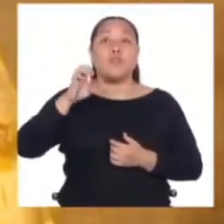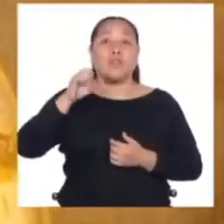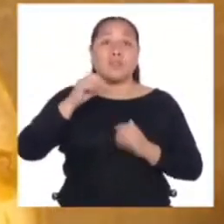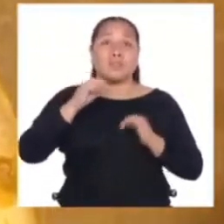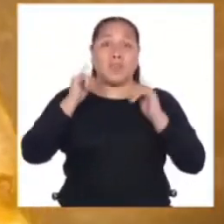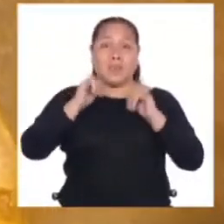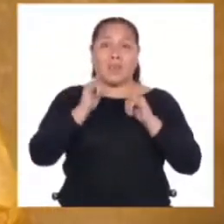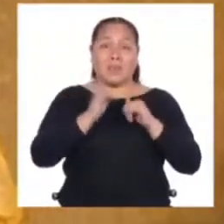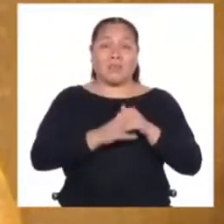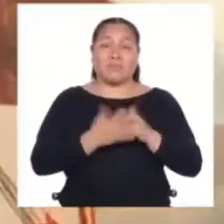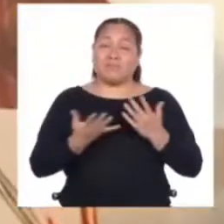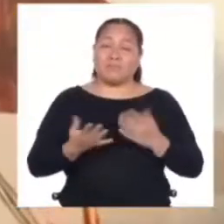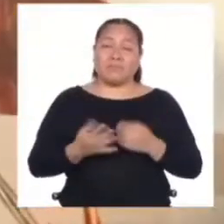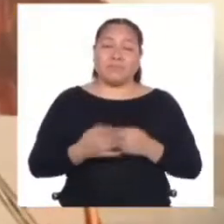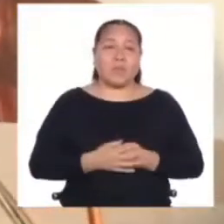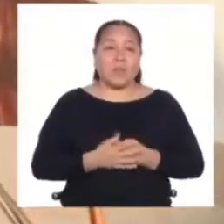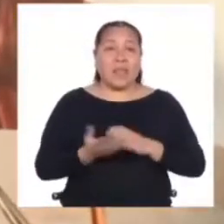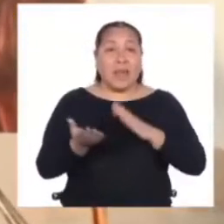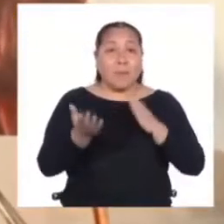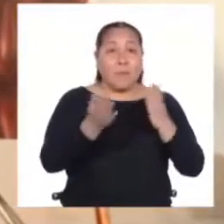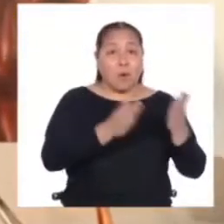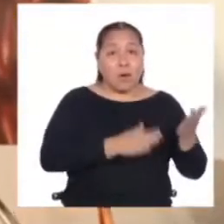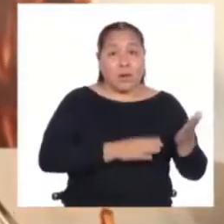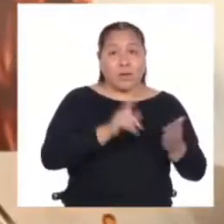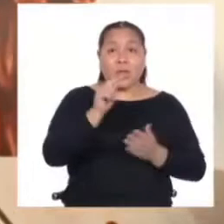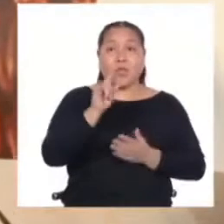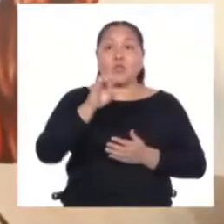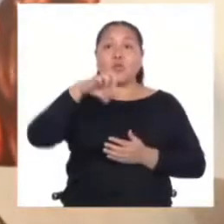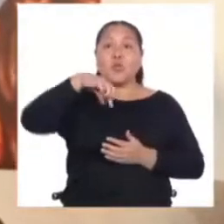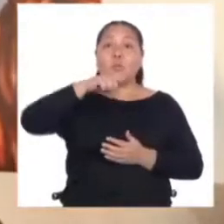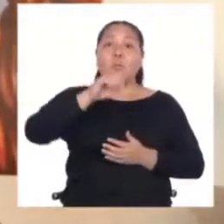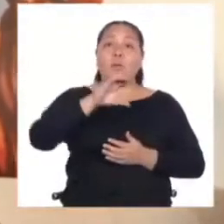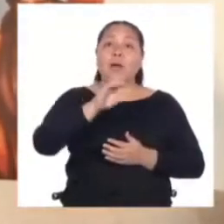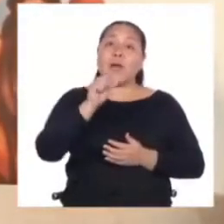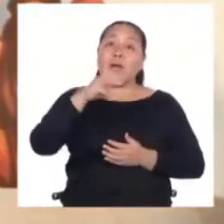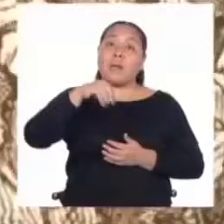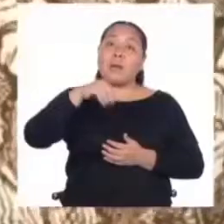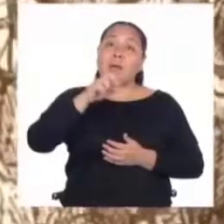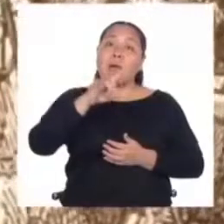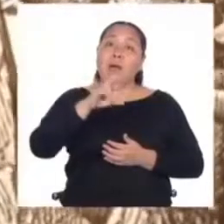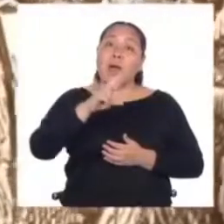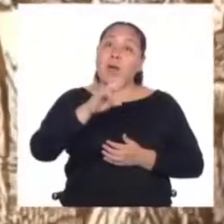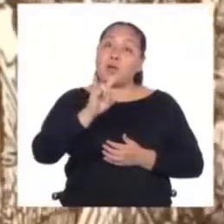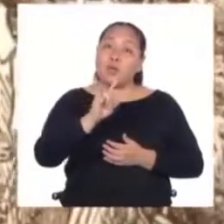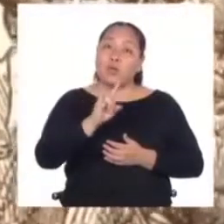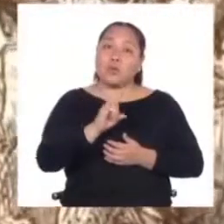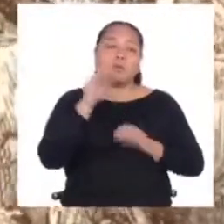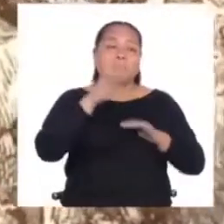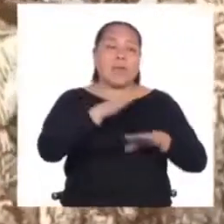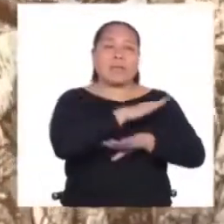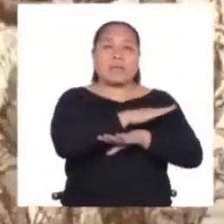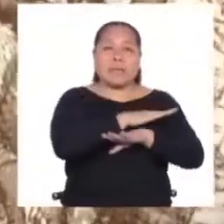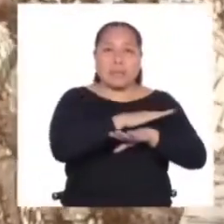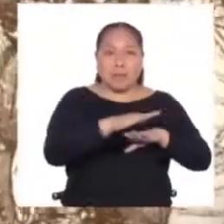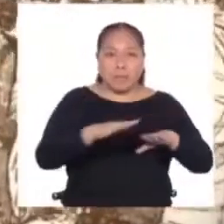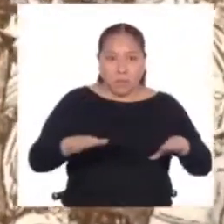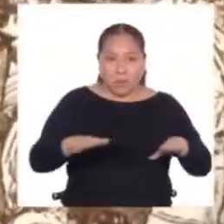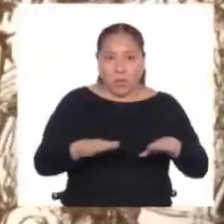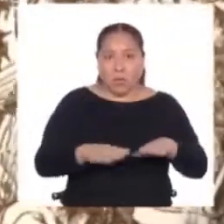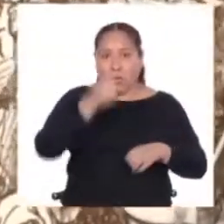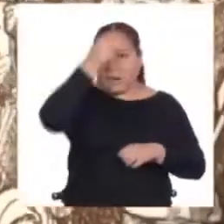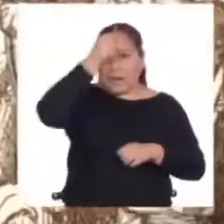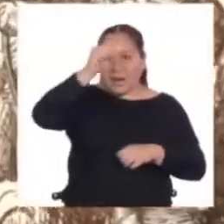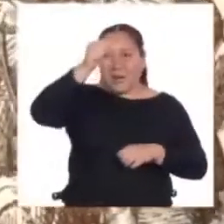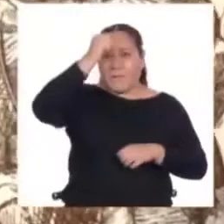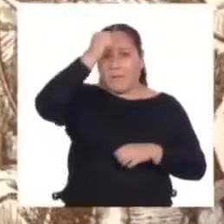Con la muerte de Túpac Amaru, culminó una guerra de resistencia que había durado 36 años. Es una historia de